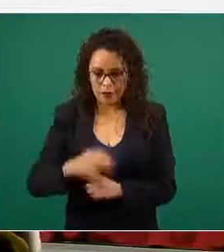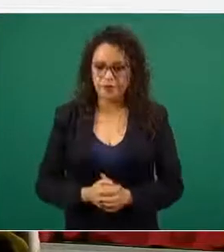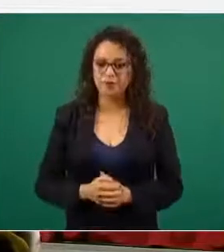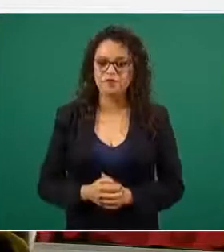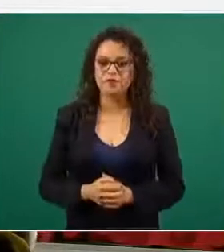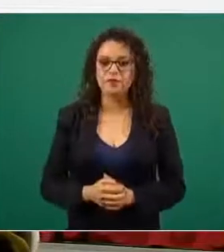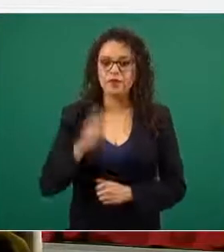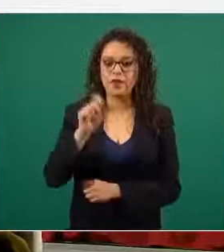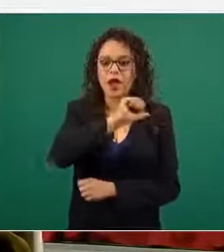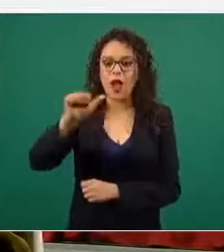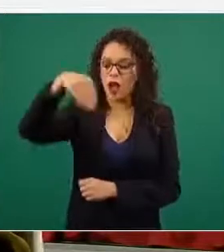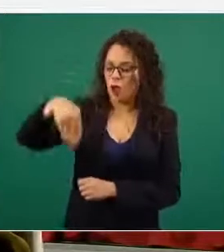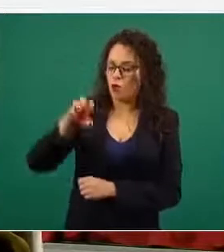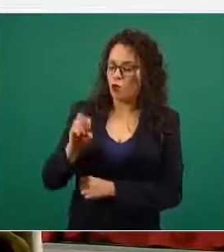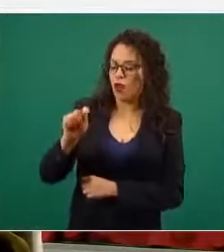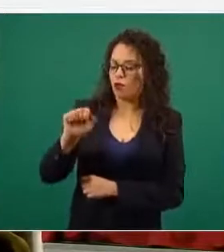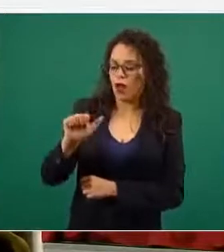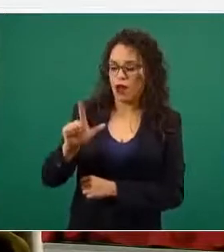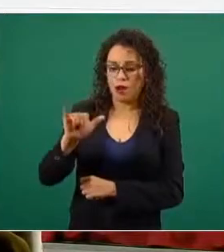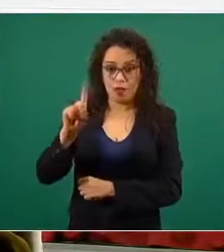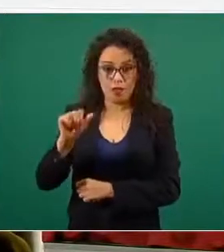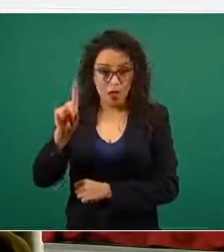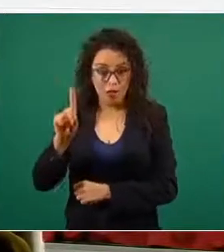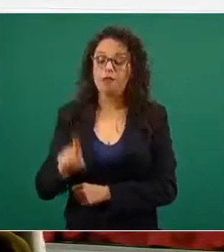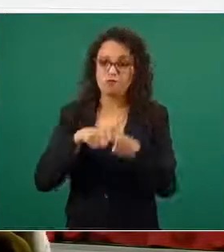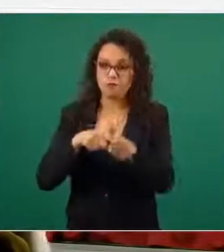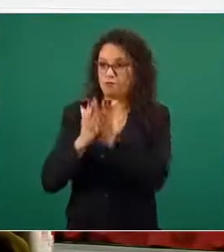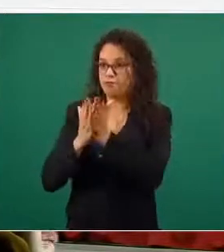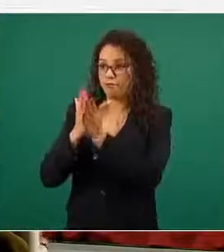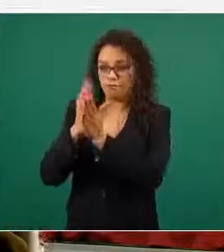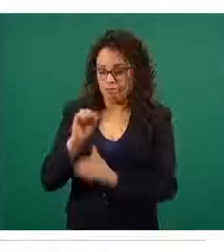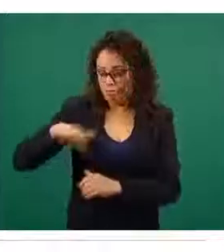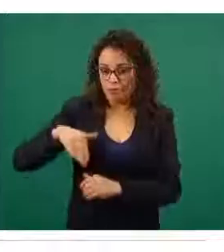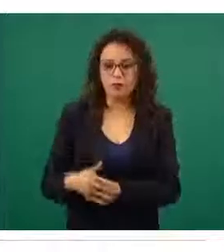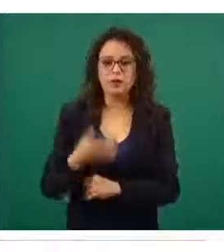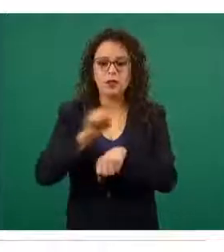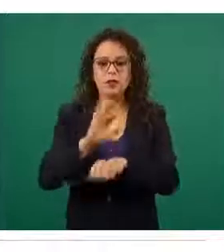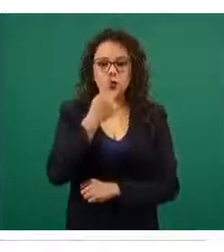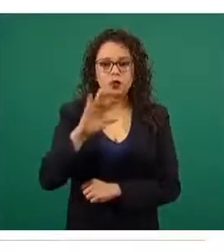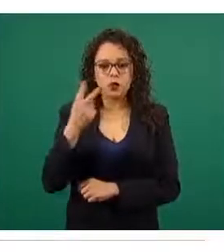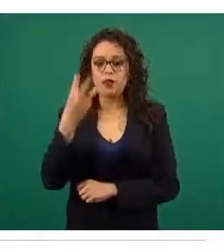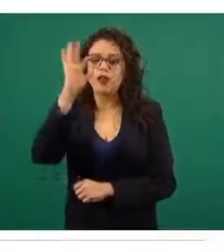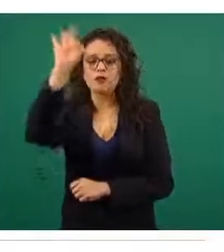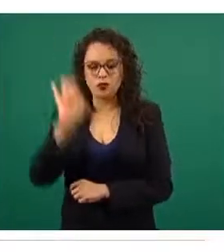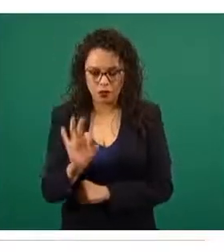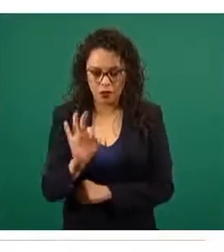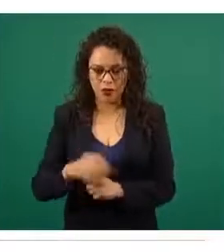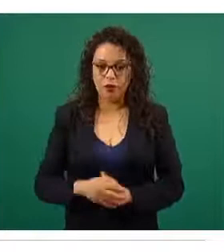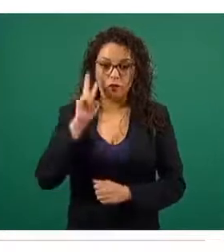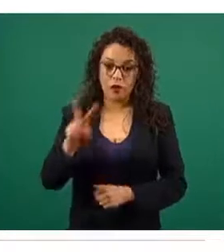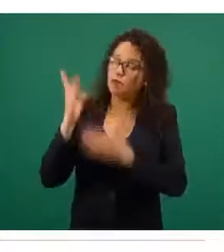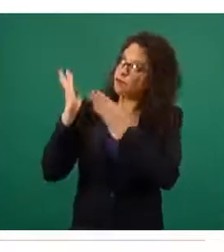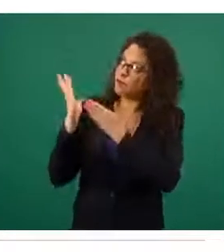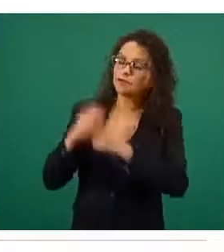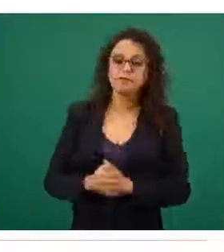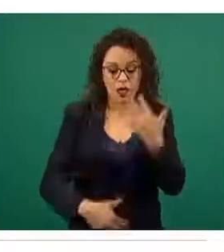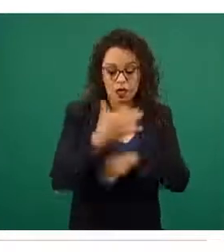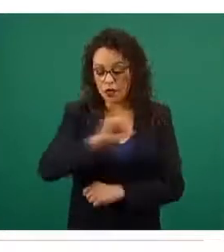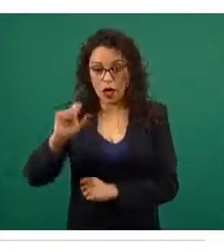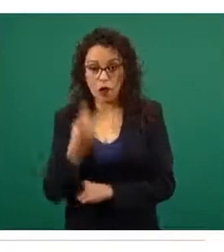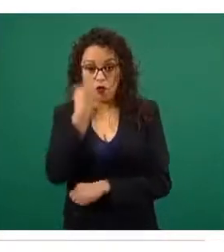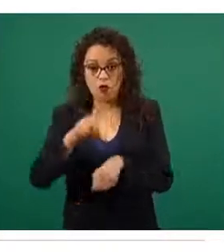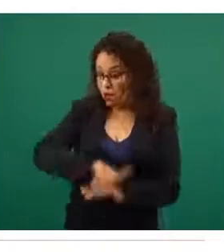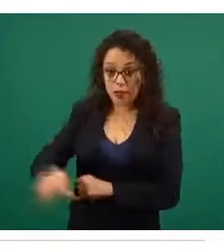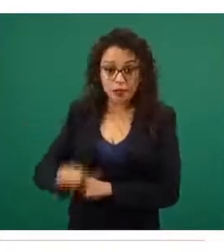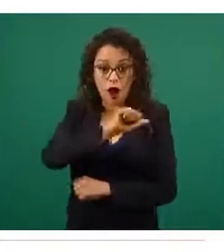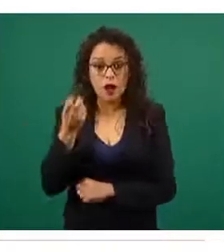mortalidad ha continuado todavía en ascenso, el ascenso más reciente es de 3% entre la semana 51 y la 52 y generalmente con un periodo de 15 a 21 días después de